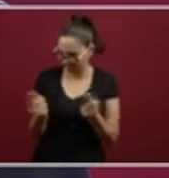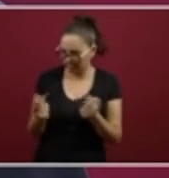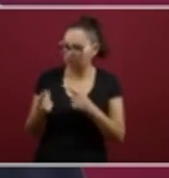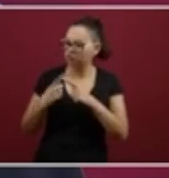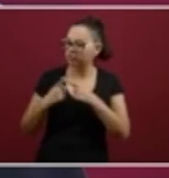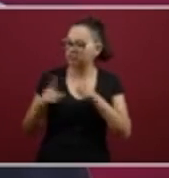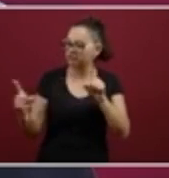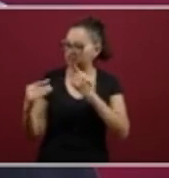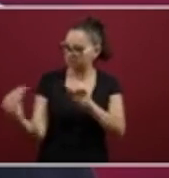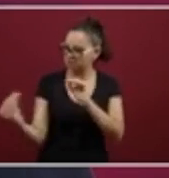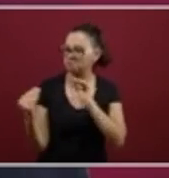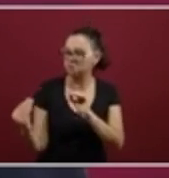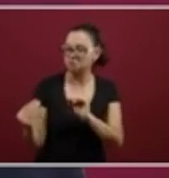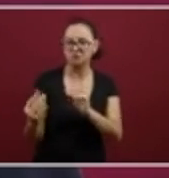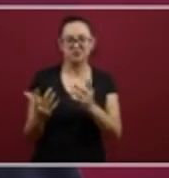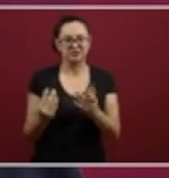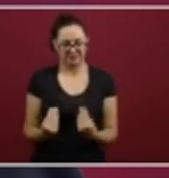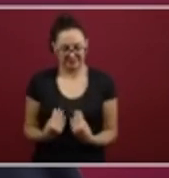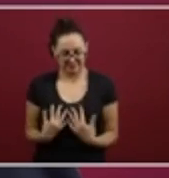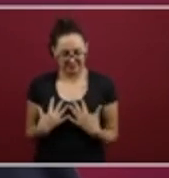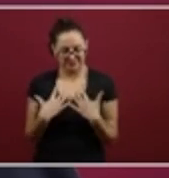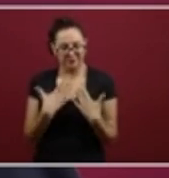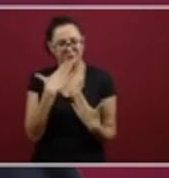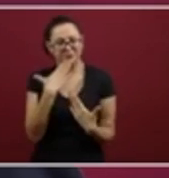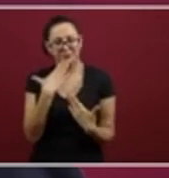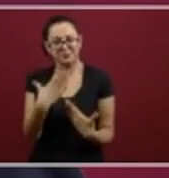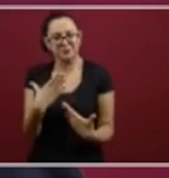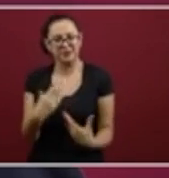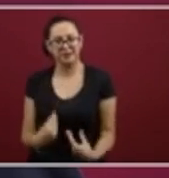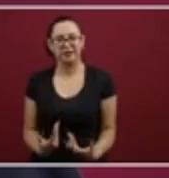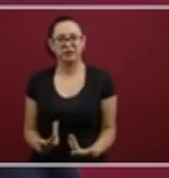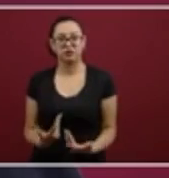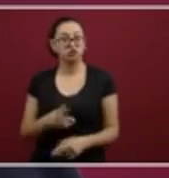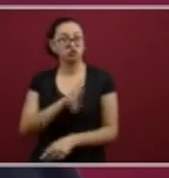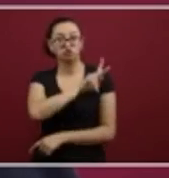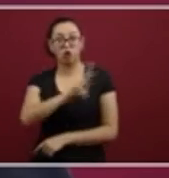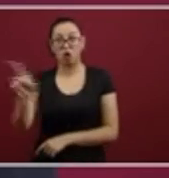No sería vida el que todos pensáramos igual.